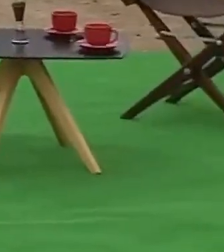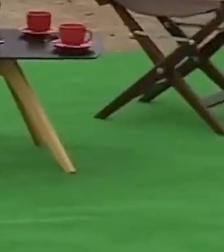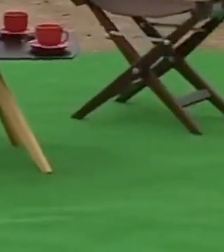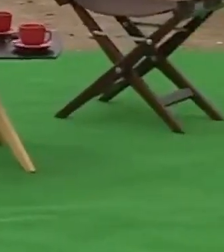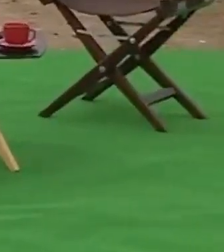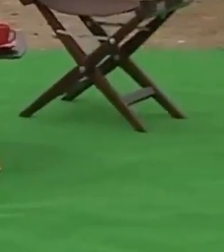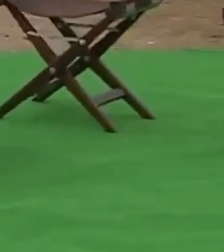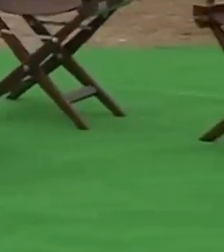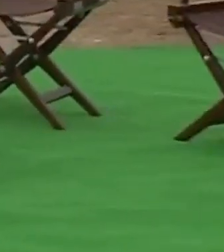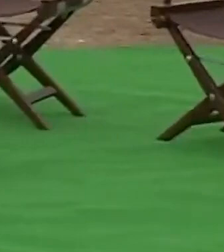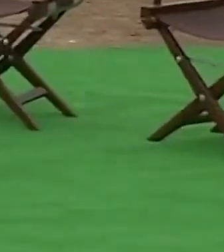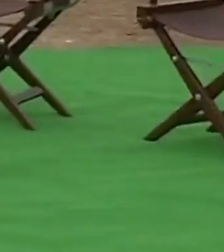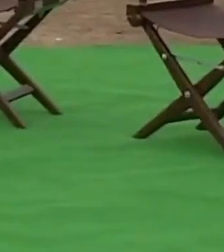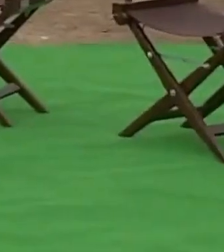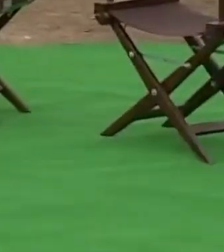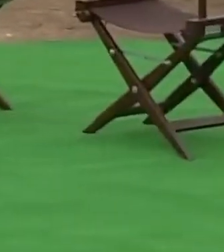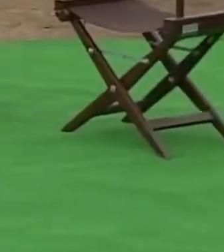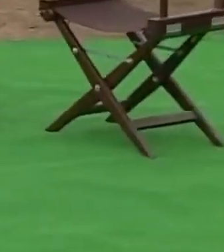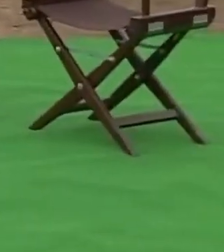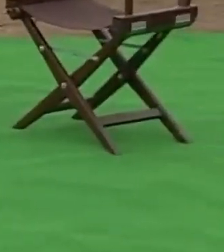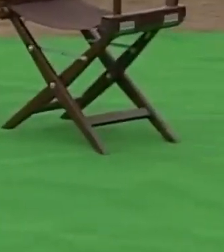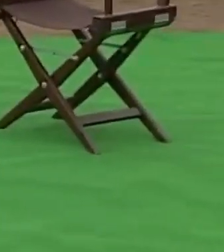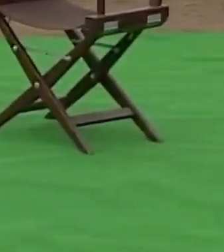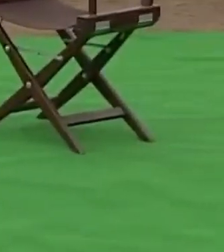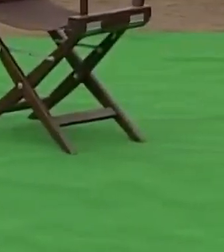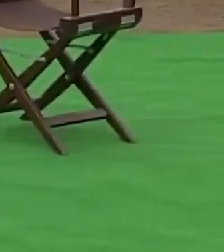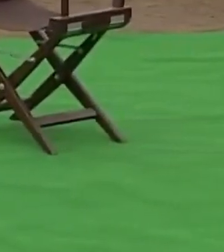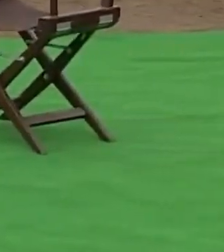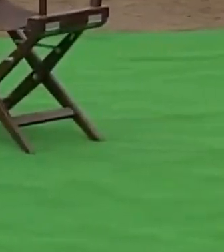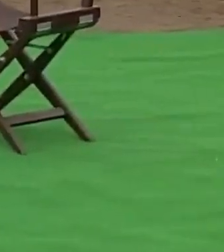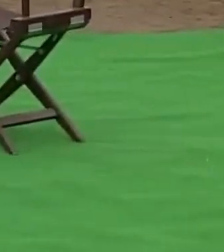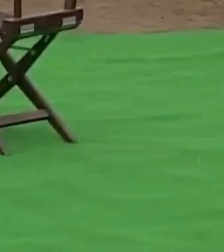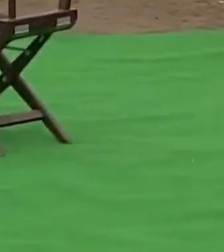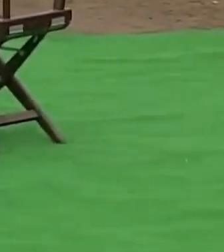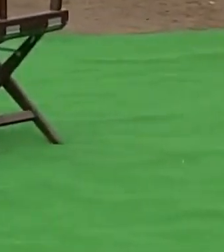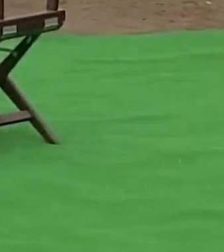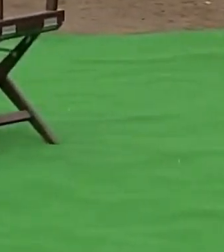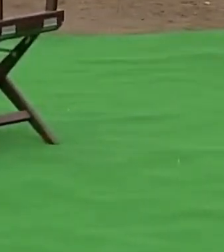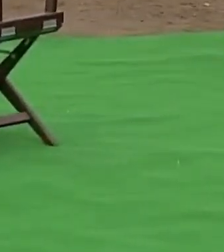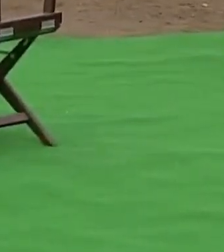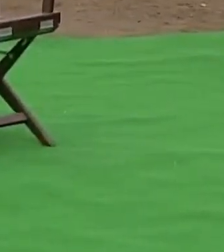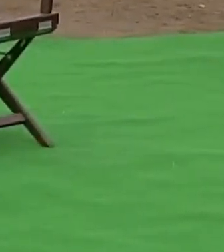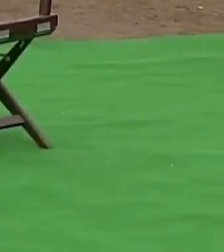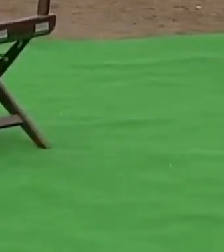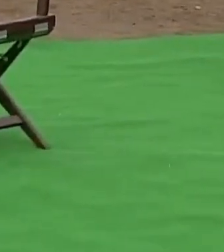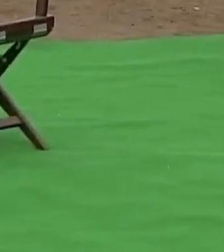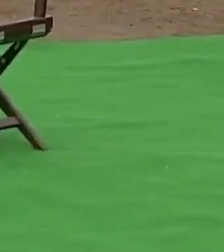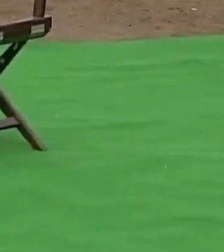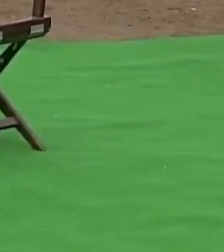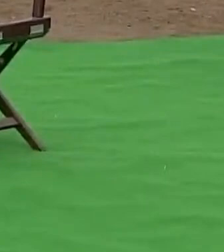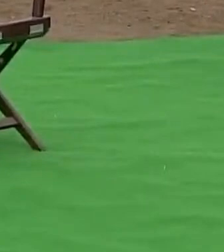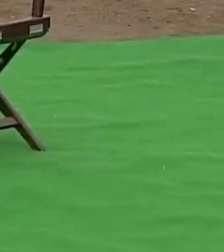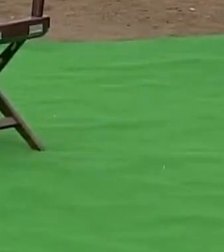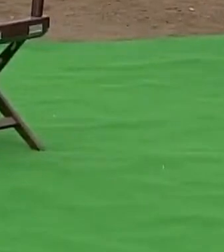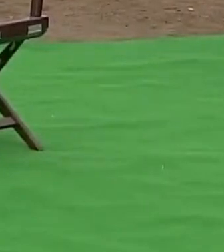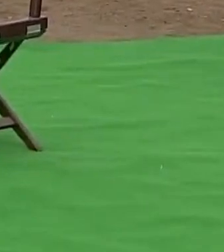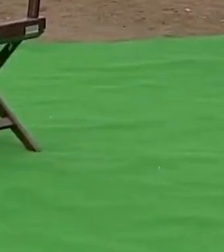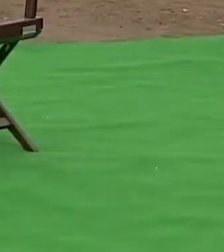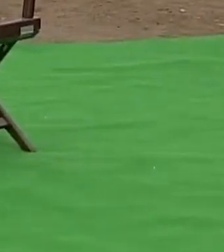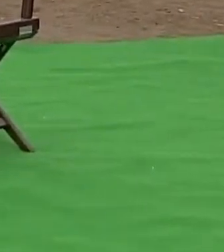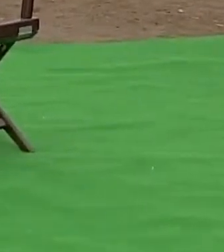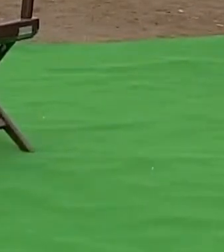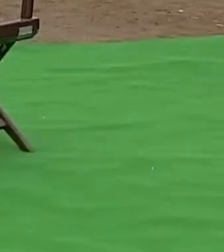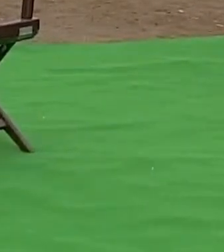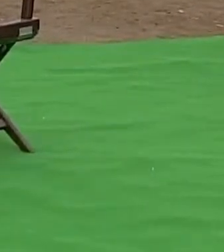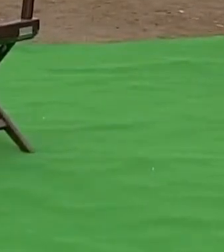hemos venido acá no solamente a hablar de salud, sino también a compartir y a conocer todas sus